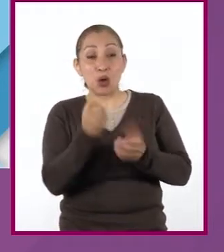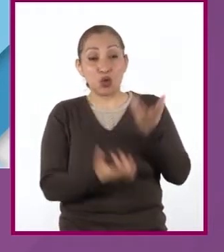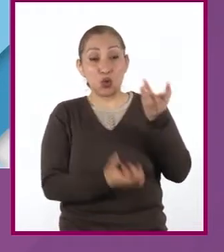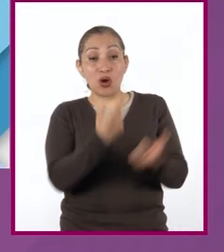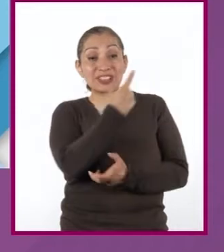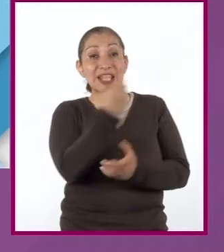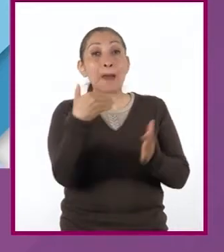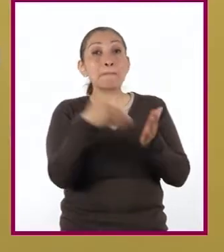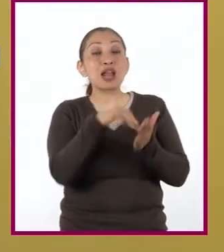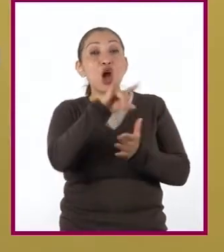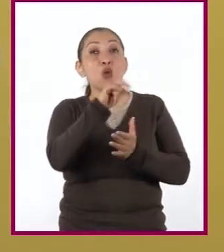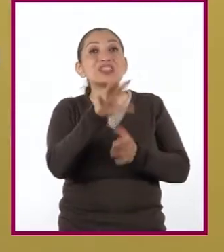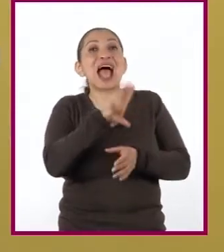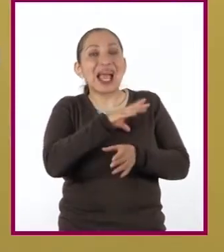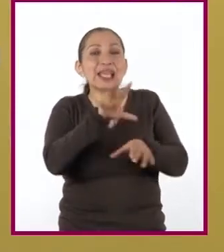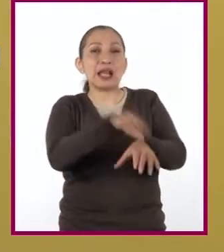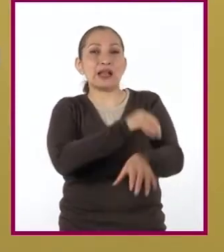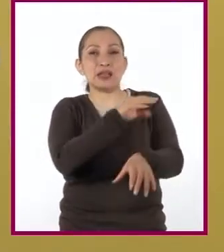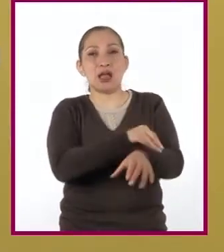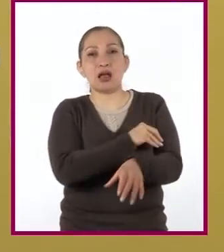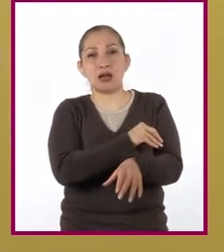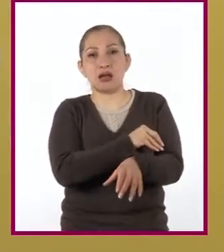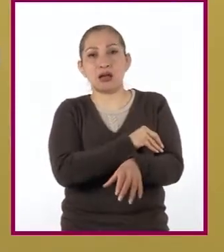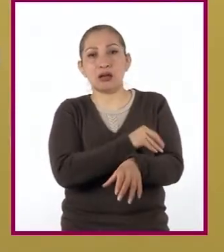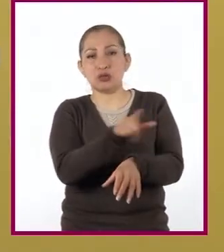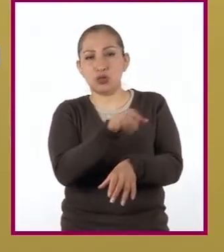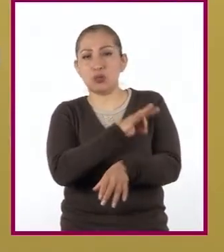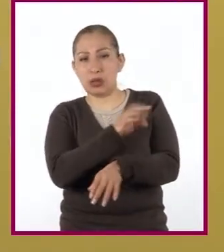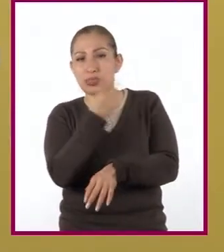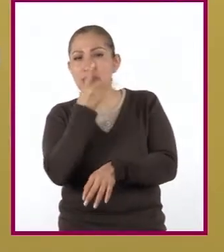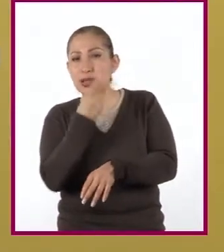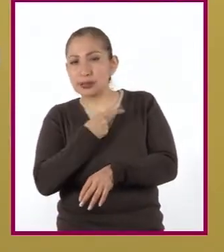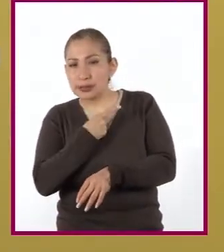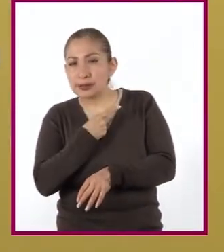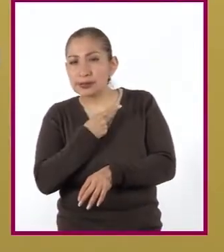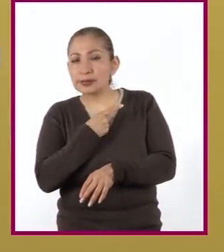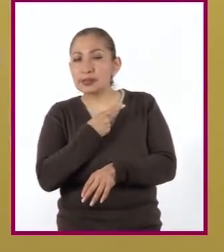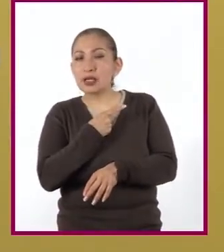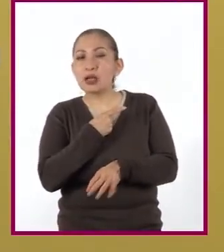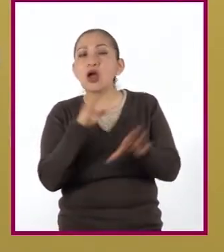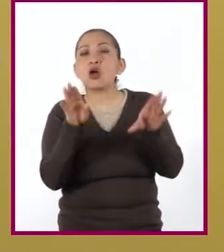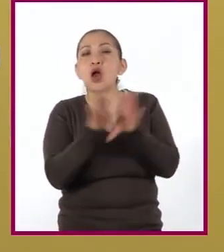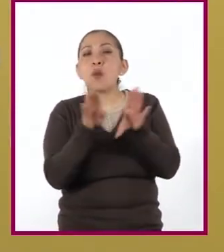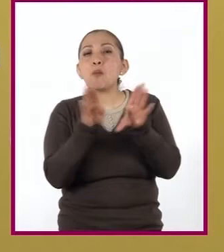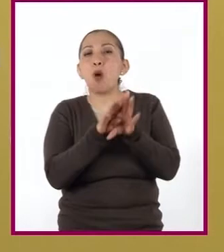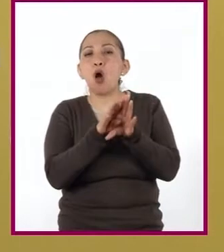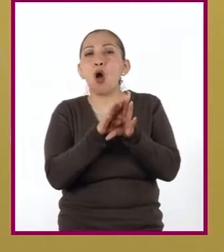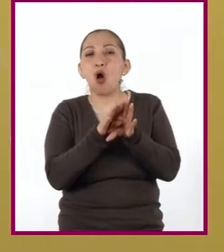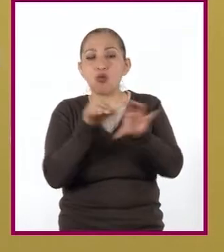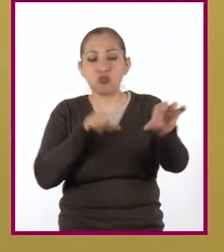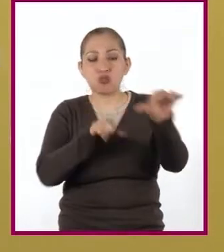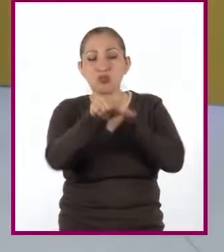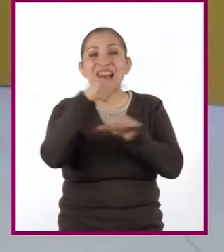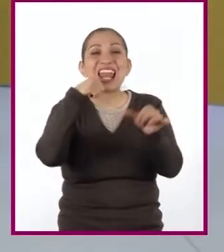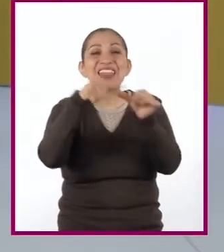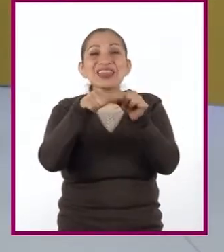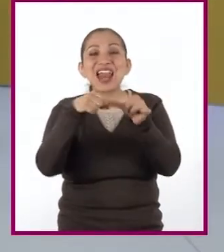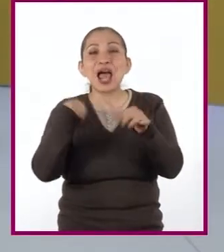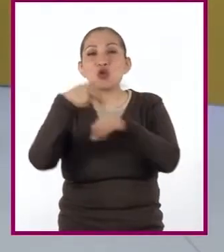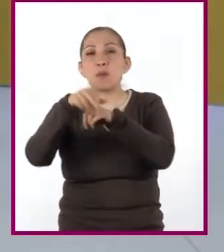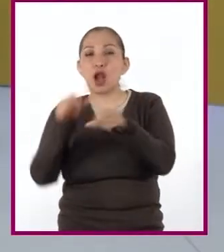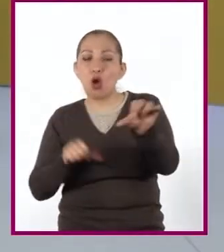de energía. Enrique, ¿podrías decirme cómo queda la sustitución?